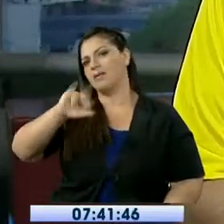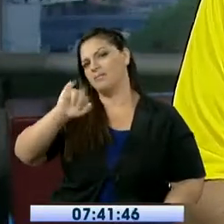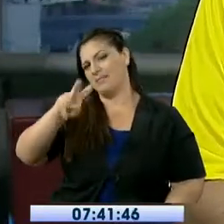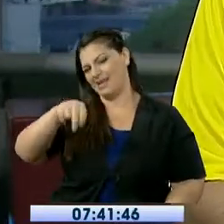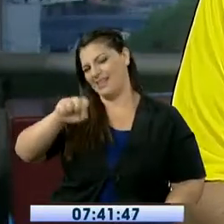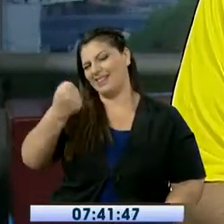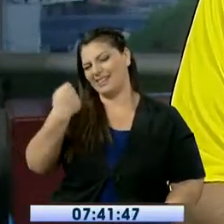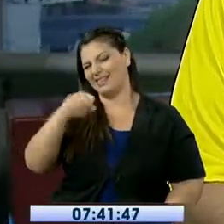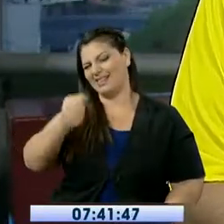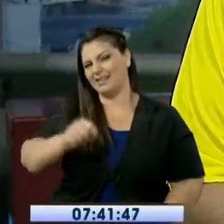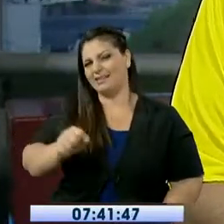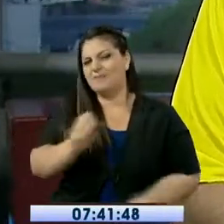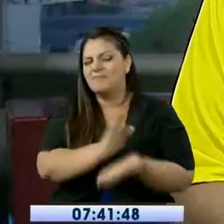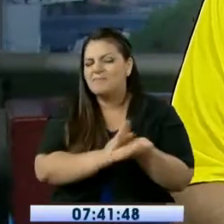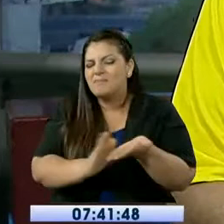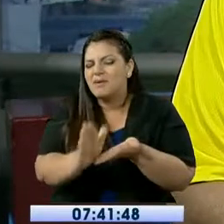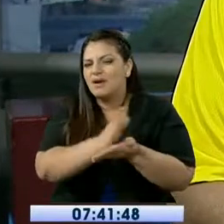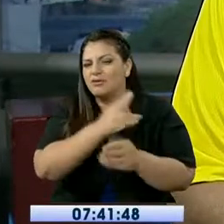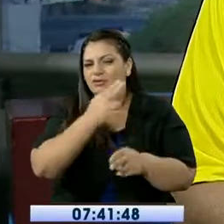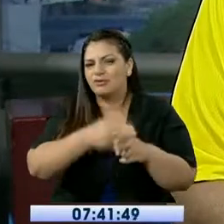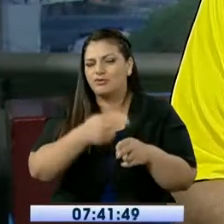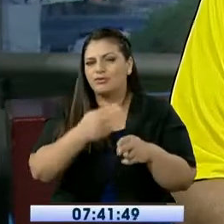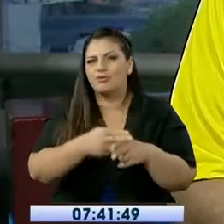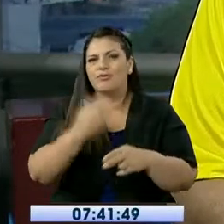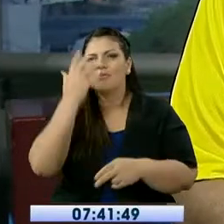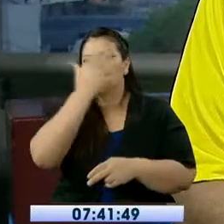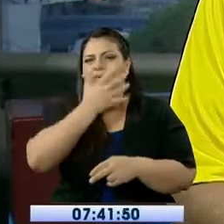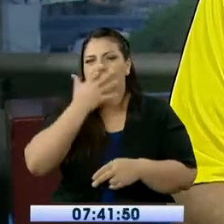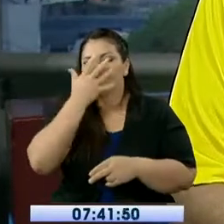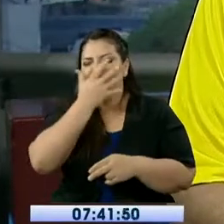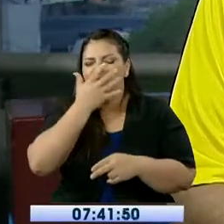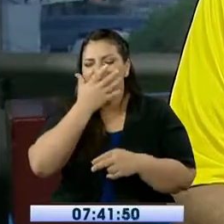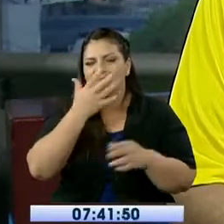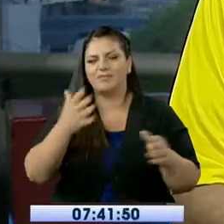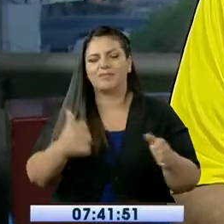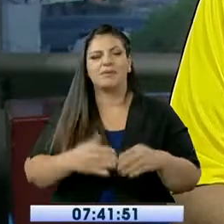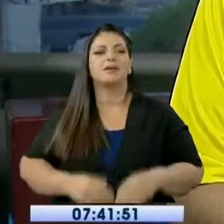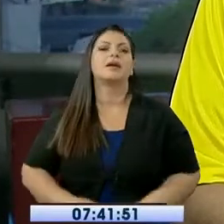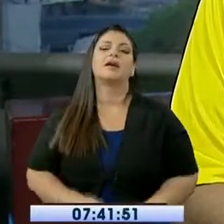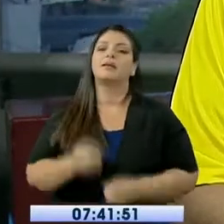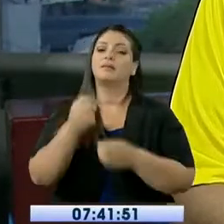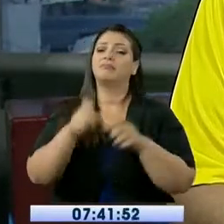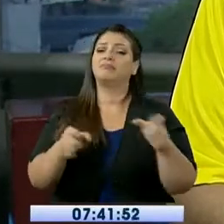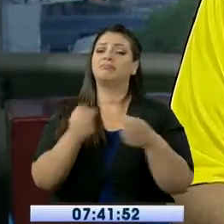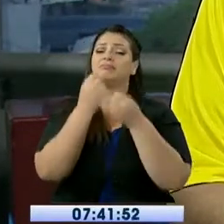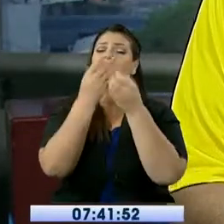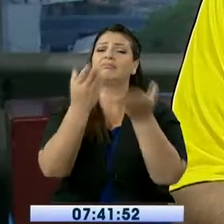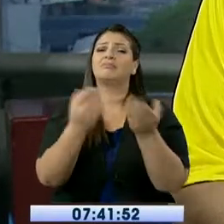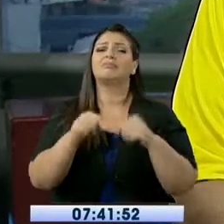en esa zona. La policía, por su parte, anunció que incrementará los patrullajes en el sector.